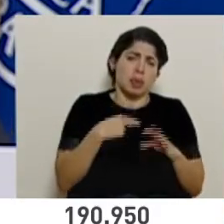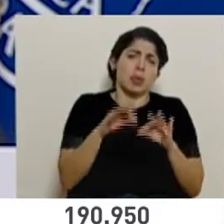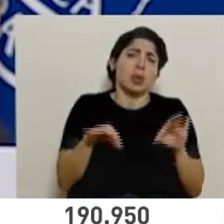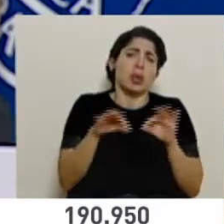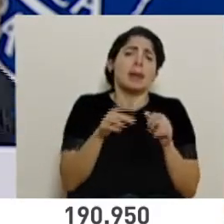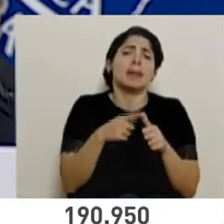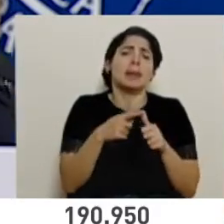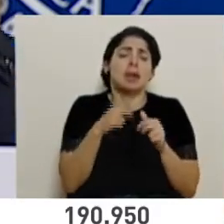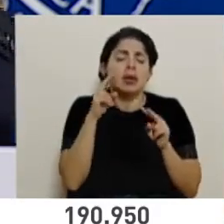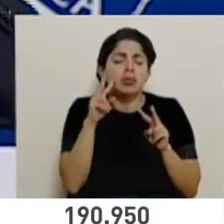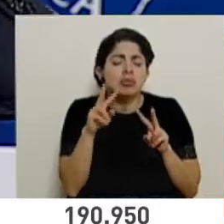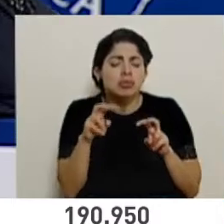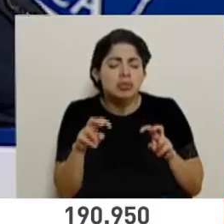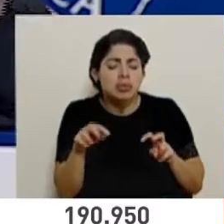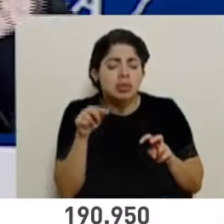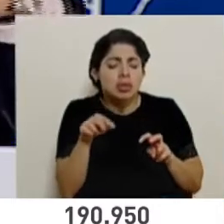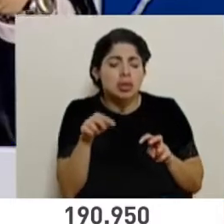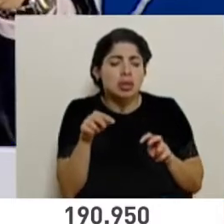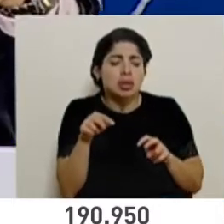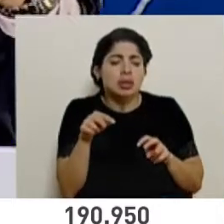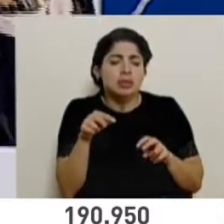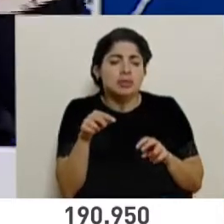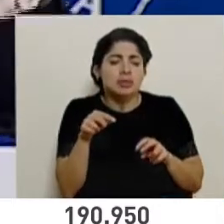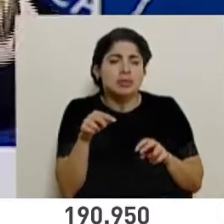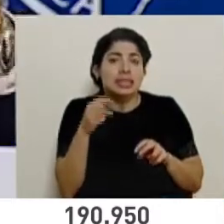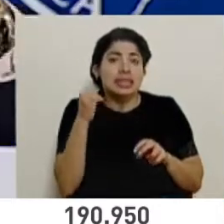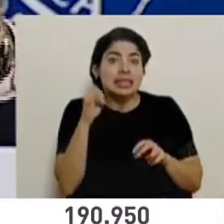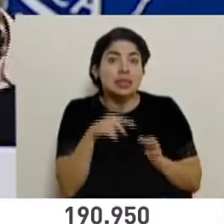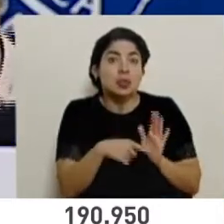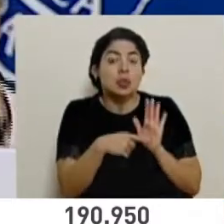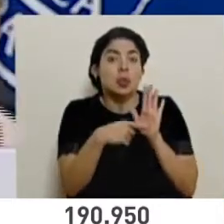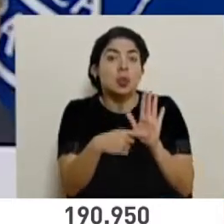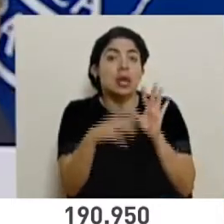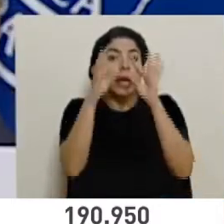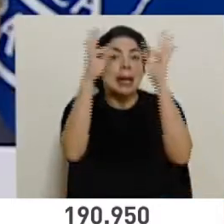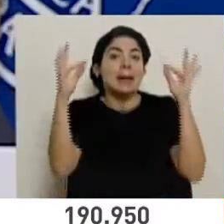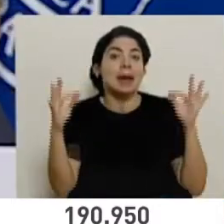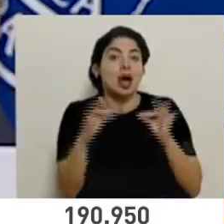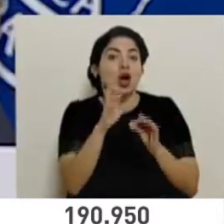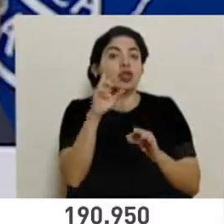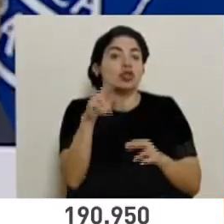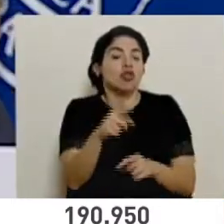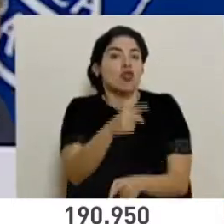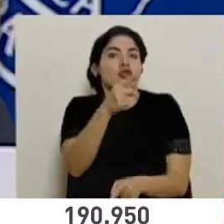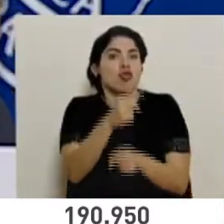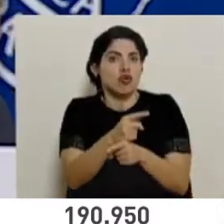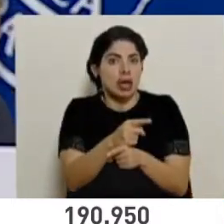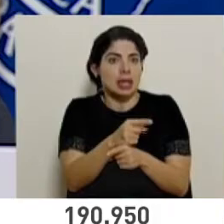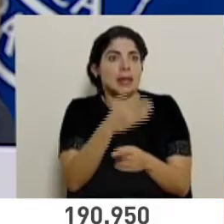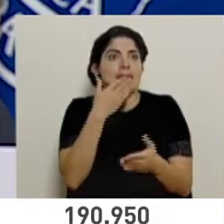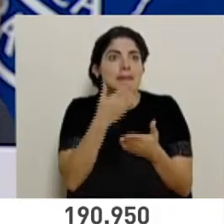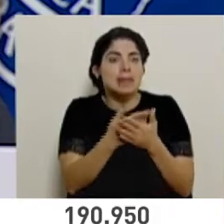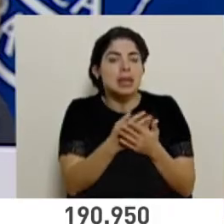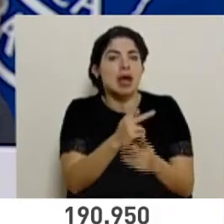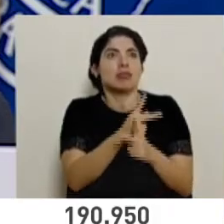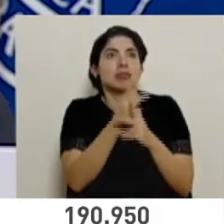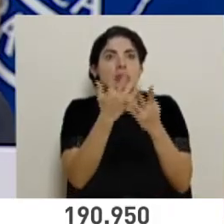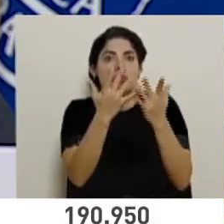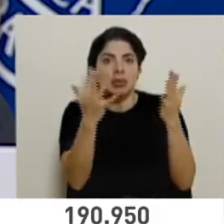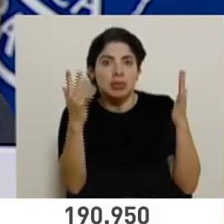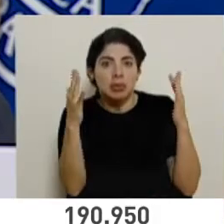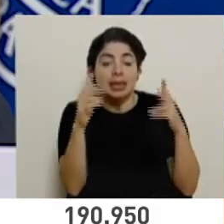verificar primero que se refleje la imagen correcta de Costa Rica como destino de bienestar y biodiversidad,